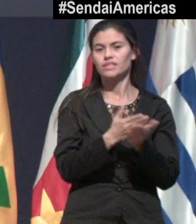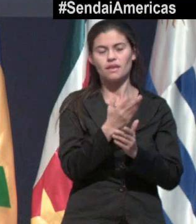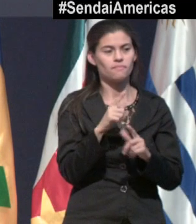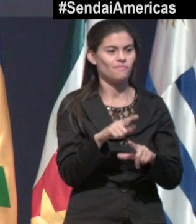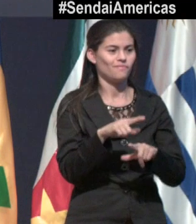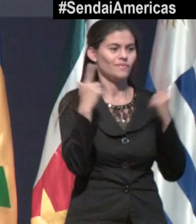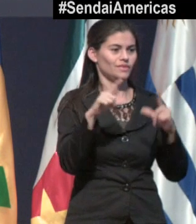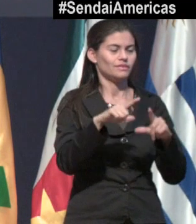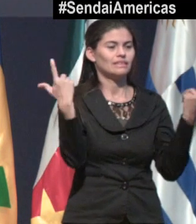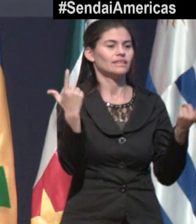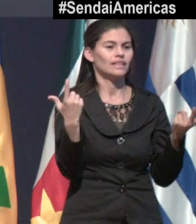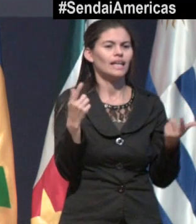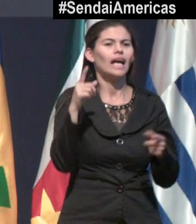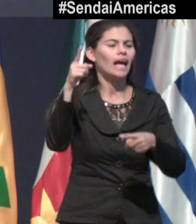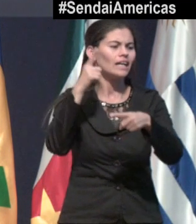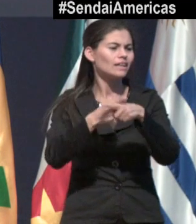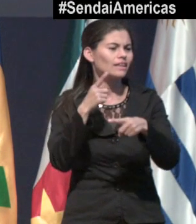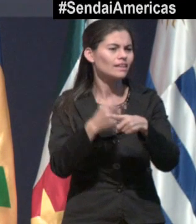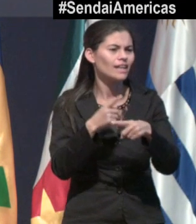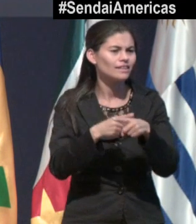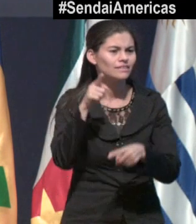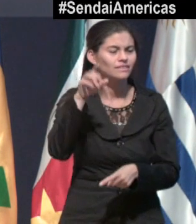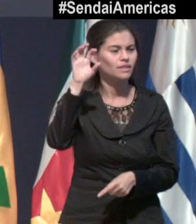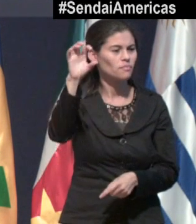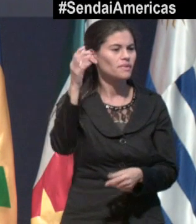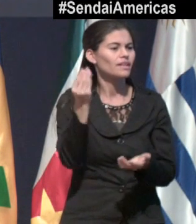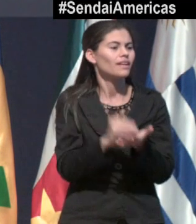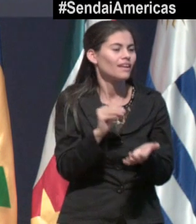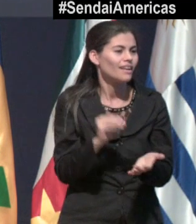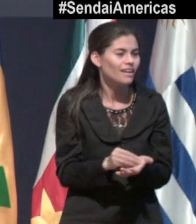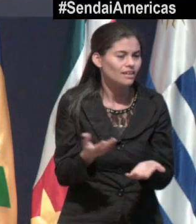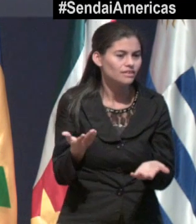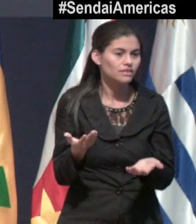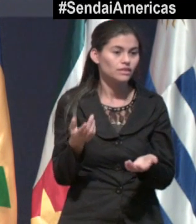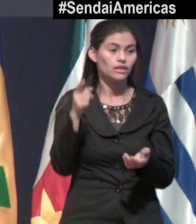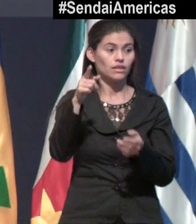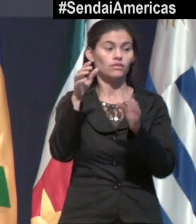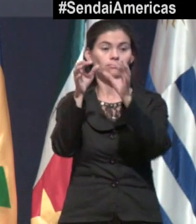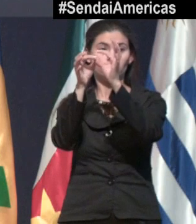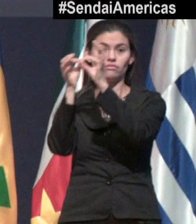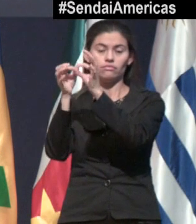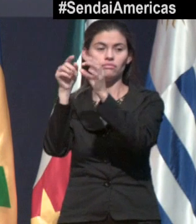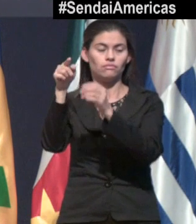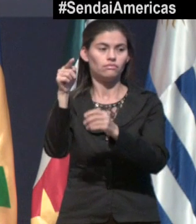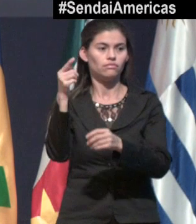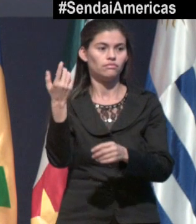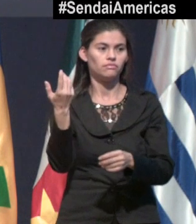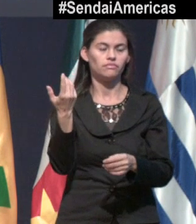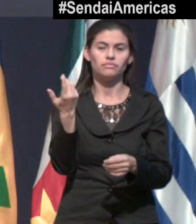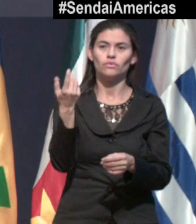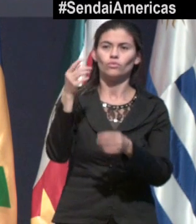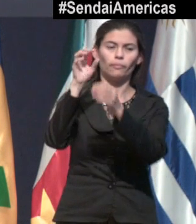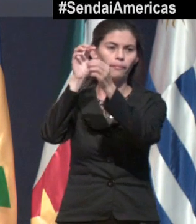nos preguntan, bueno, ¿qué hace Grecia ahí como el país número 4, ¿no? Junto con Myanmar y